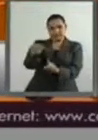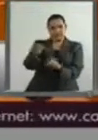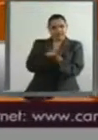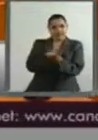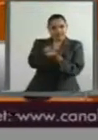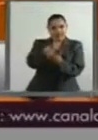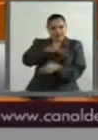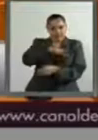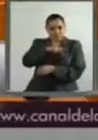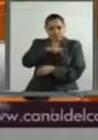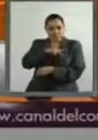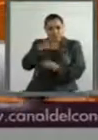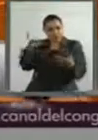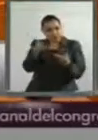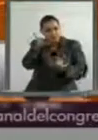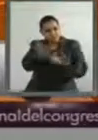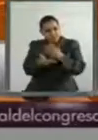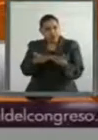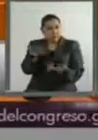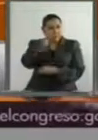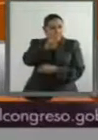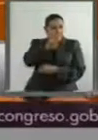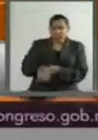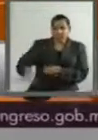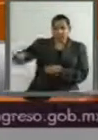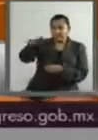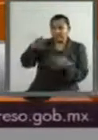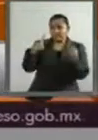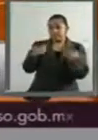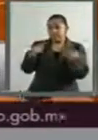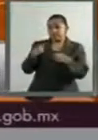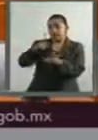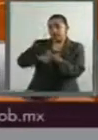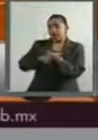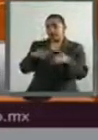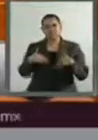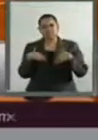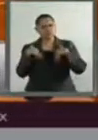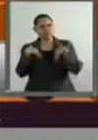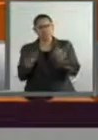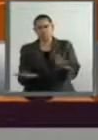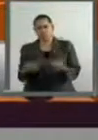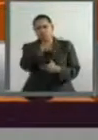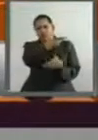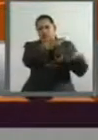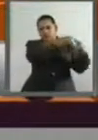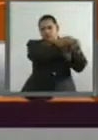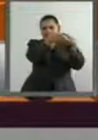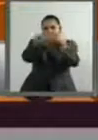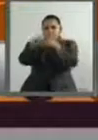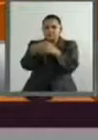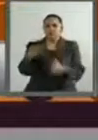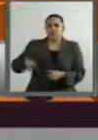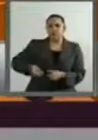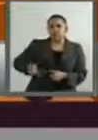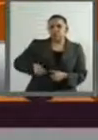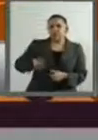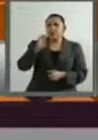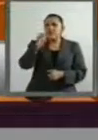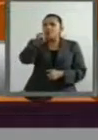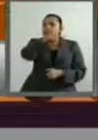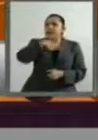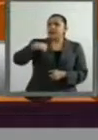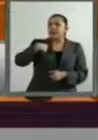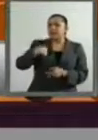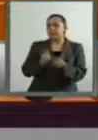puedan comprometer la confianza pública en las instituciones, o que supongan el ejercicio arbitrario de